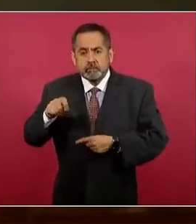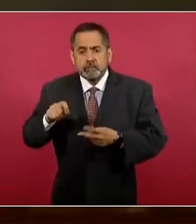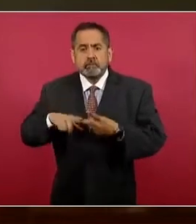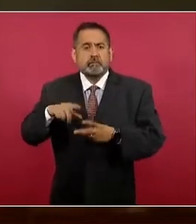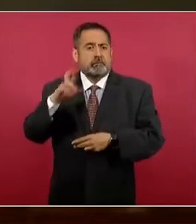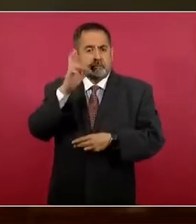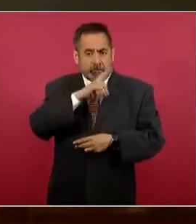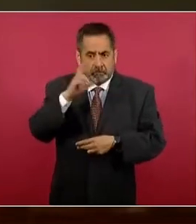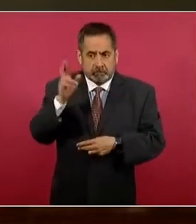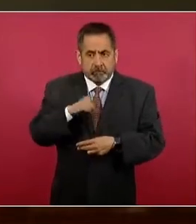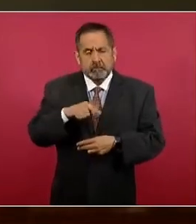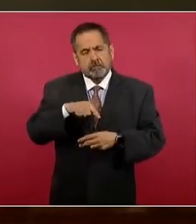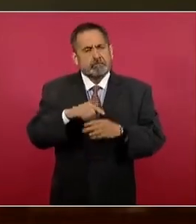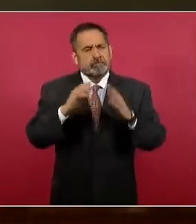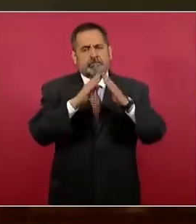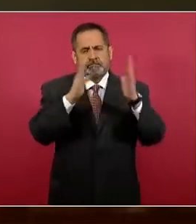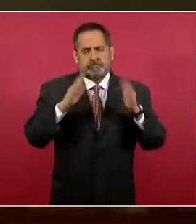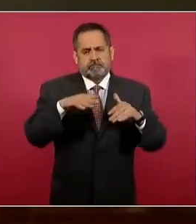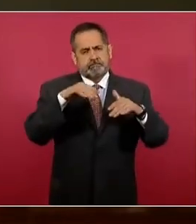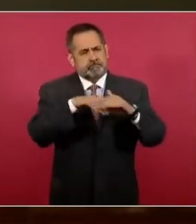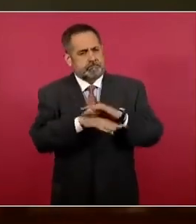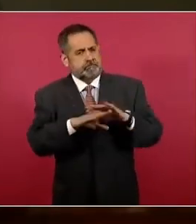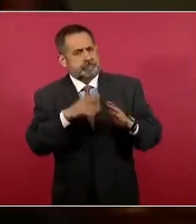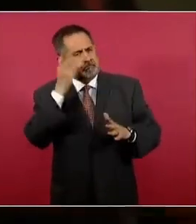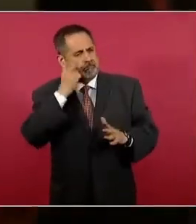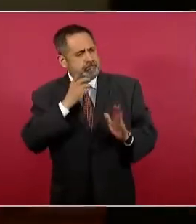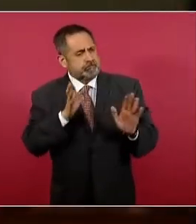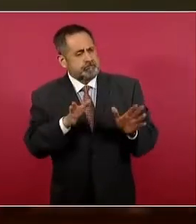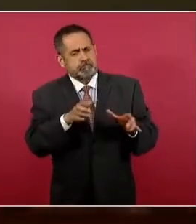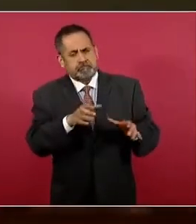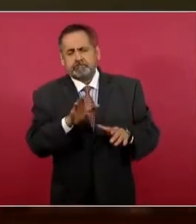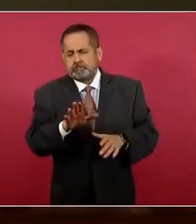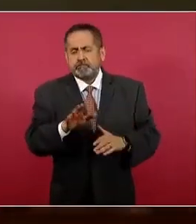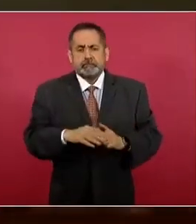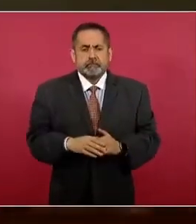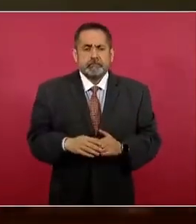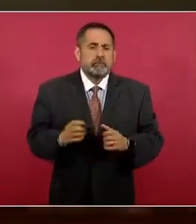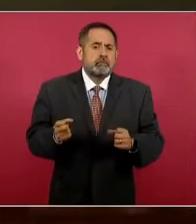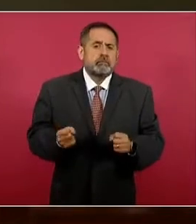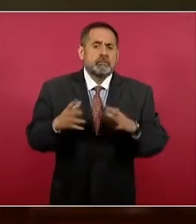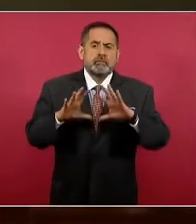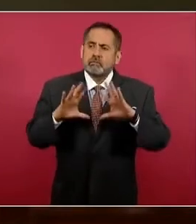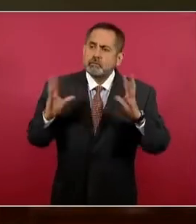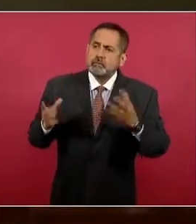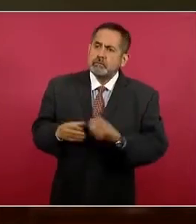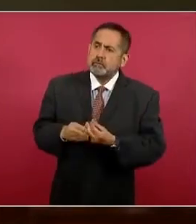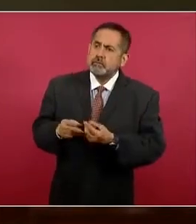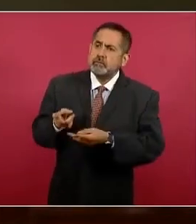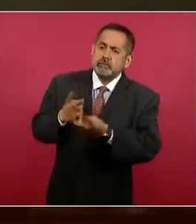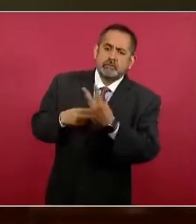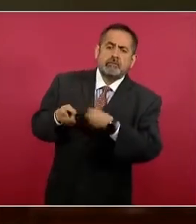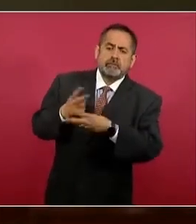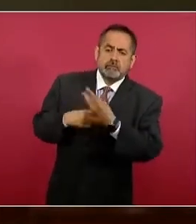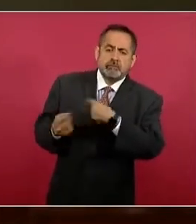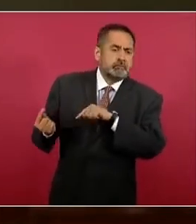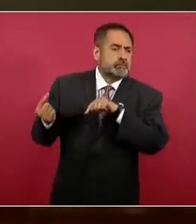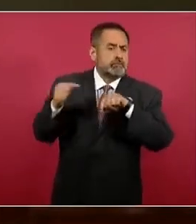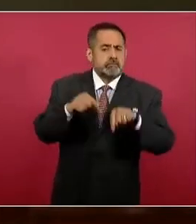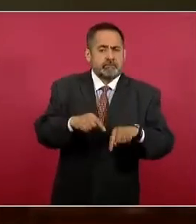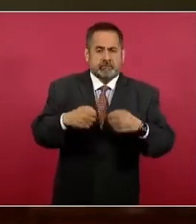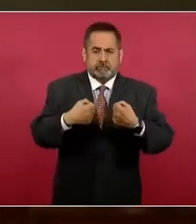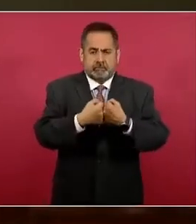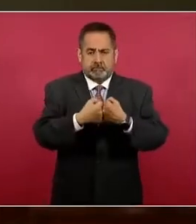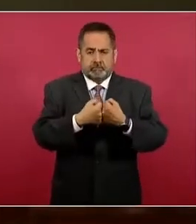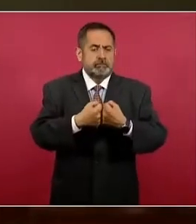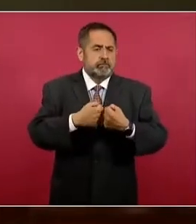albergue, se están concentrando ahí en Tijuana. Preguntarle cuántos migrantes más se esperan ahí en la frontera de